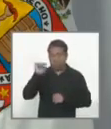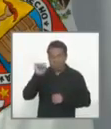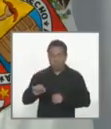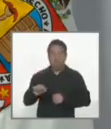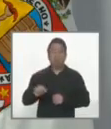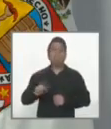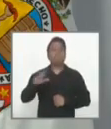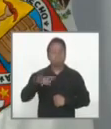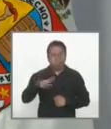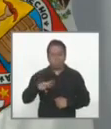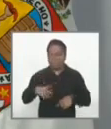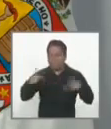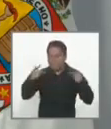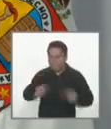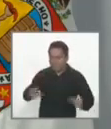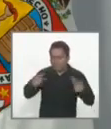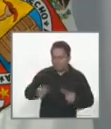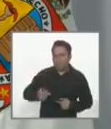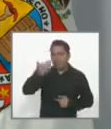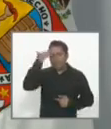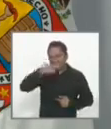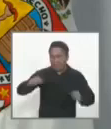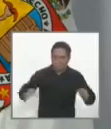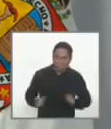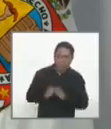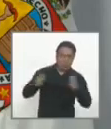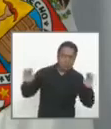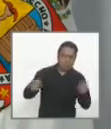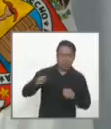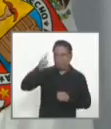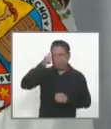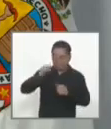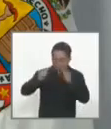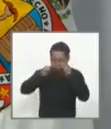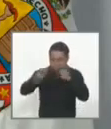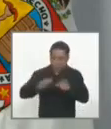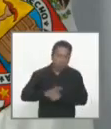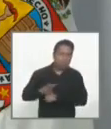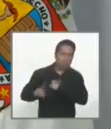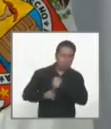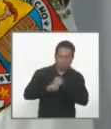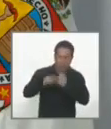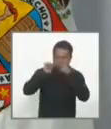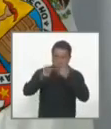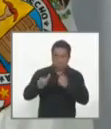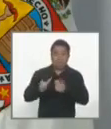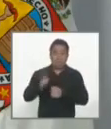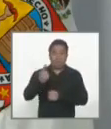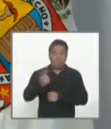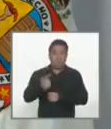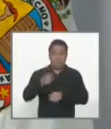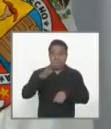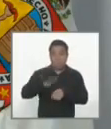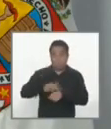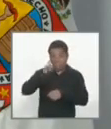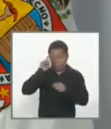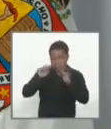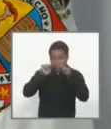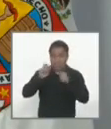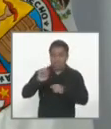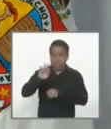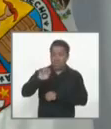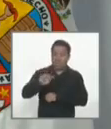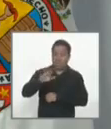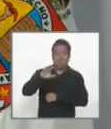habremos personal de medicina de emergencias para atender y resolver esta situación. Uno de los tratamientos actuales es la fagoterapia,